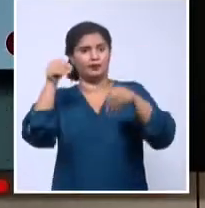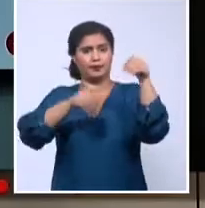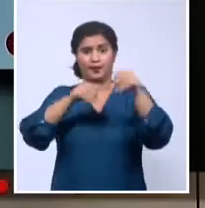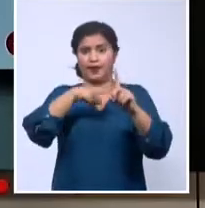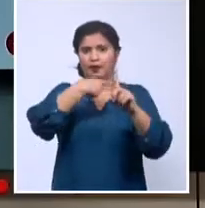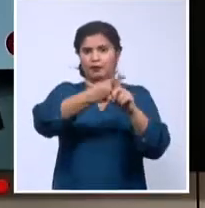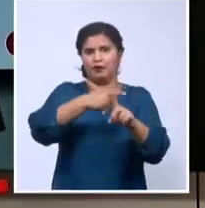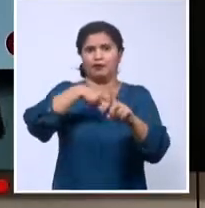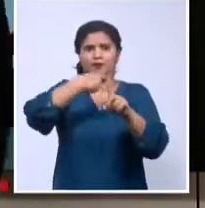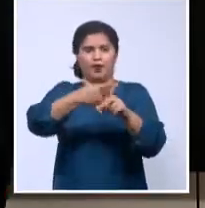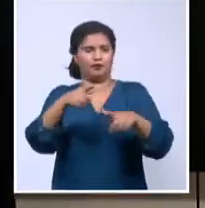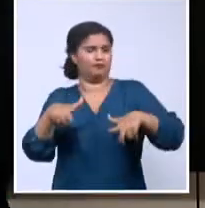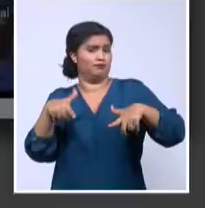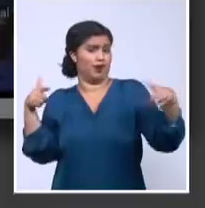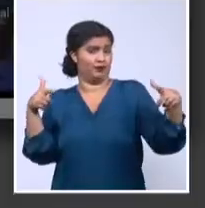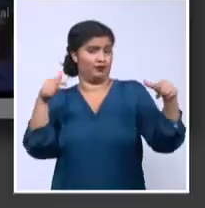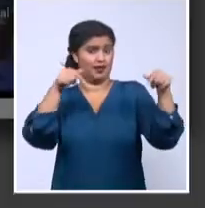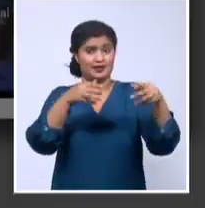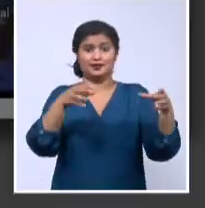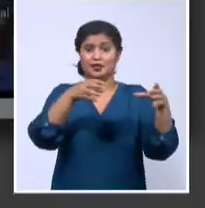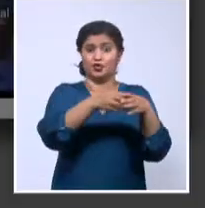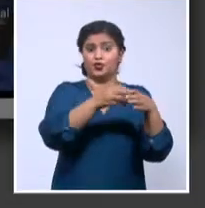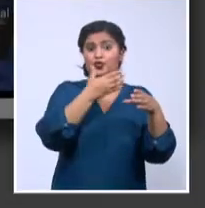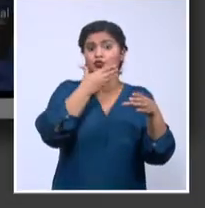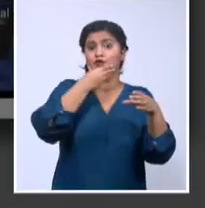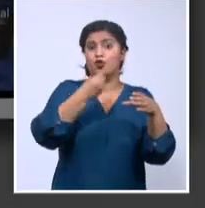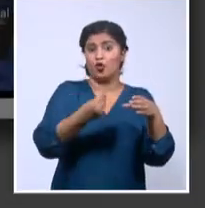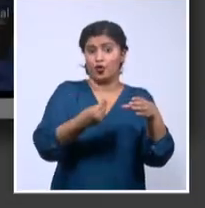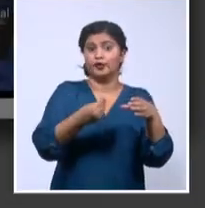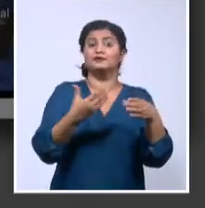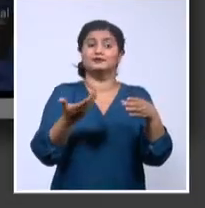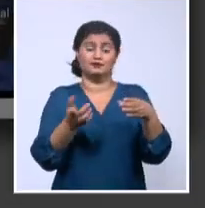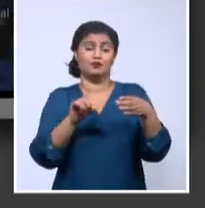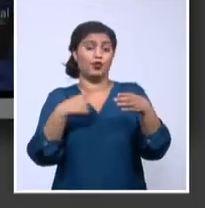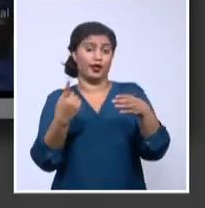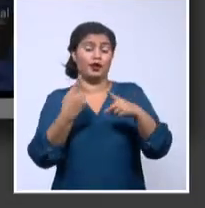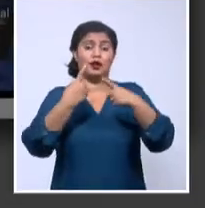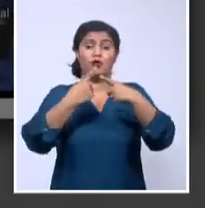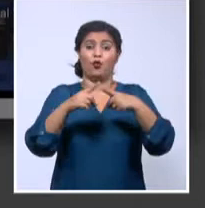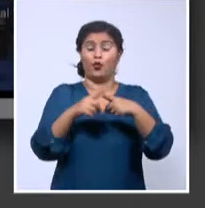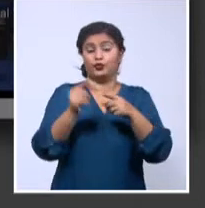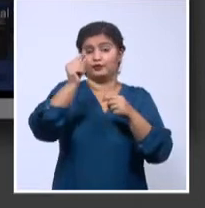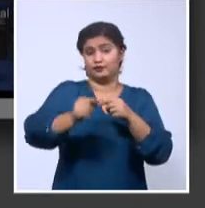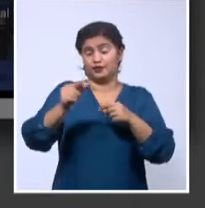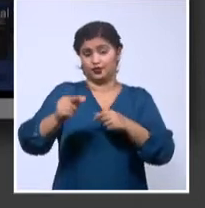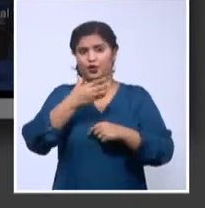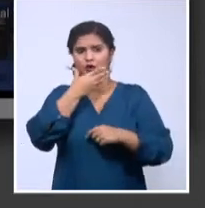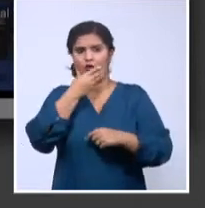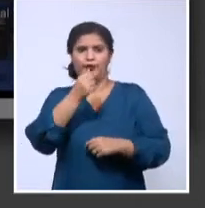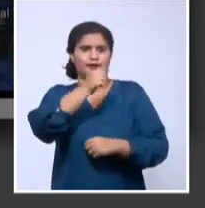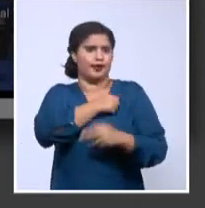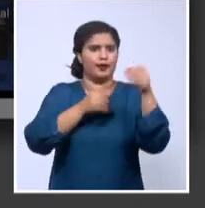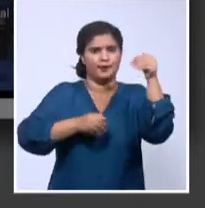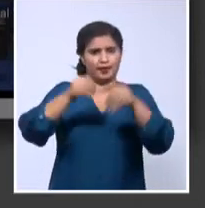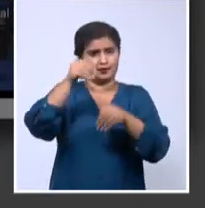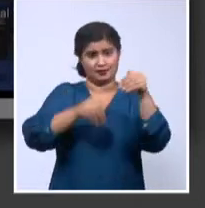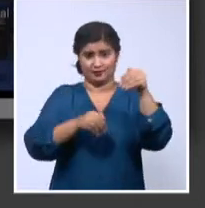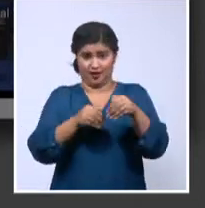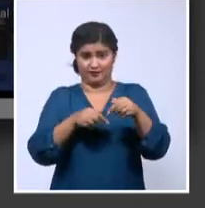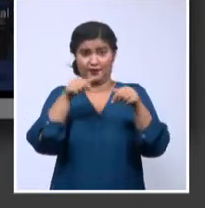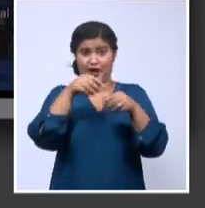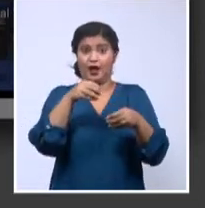clara imposición. Ahí está el nombre, si pudiéramos ir hasta el correo y vean ustedes los nombres, repito que está publicado en los sitios, en el sitio